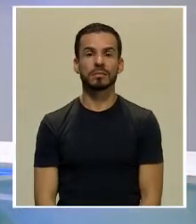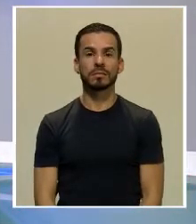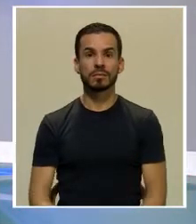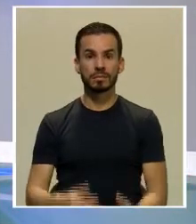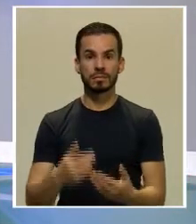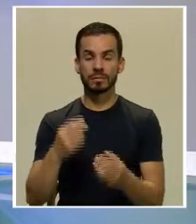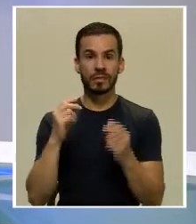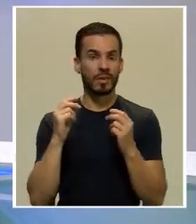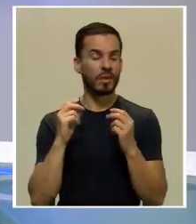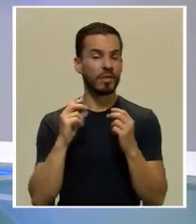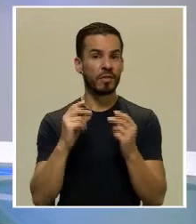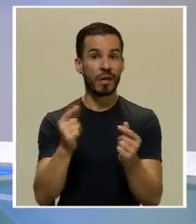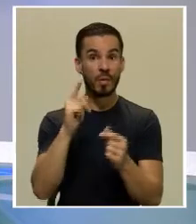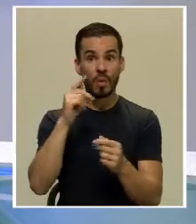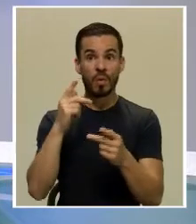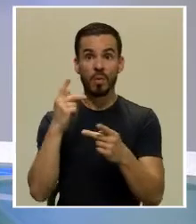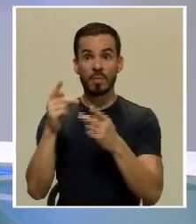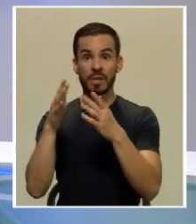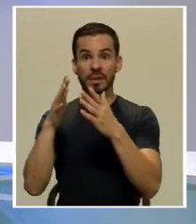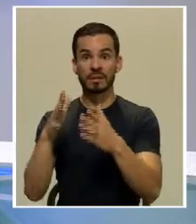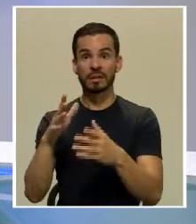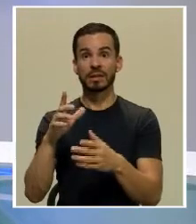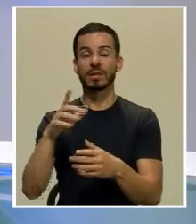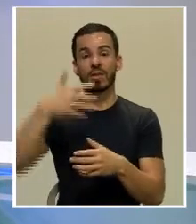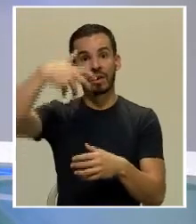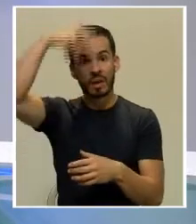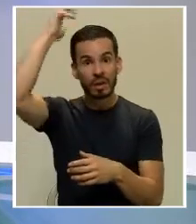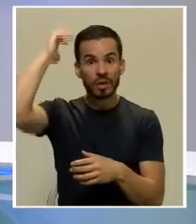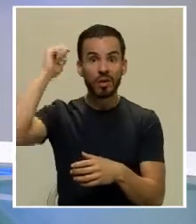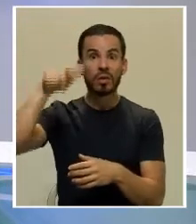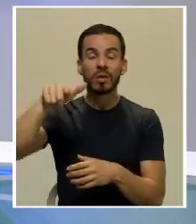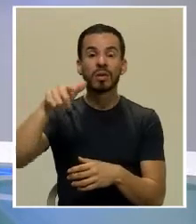En un abrir y cerrar de ojos, un vecino de León Cortés